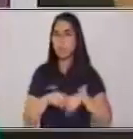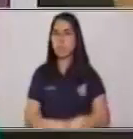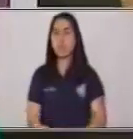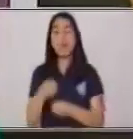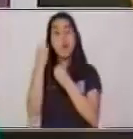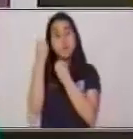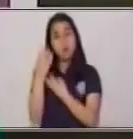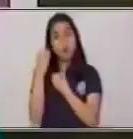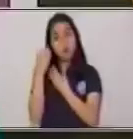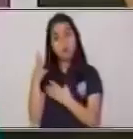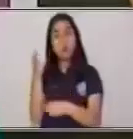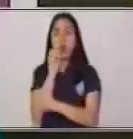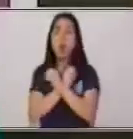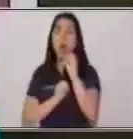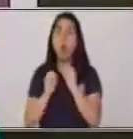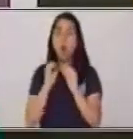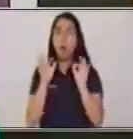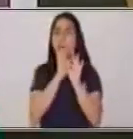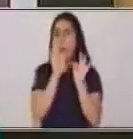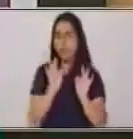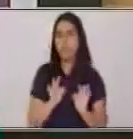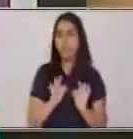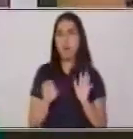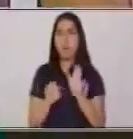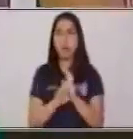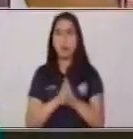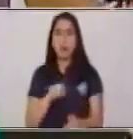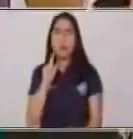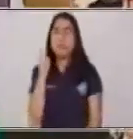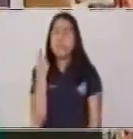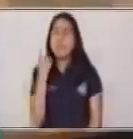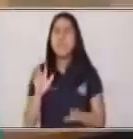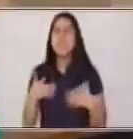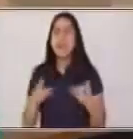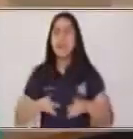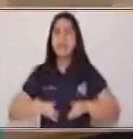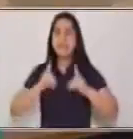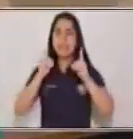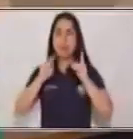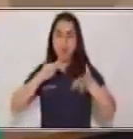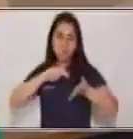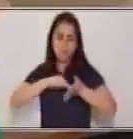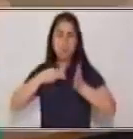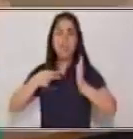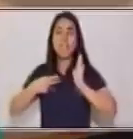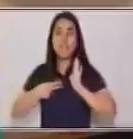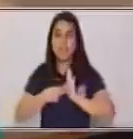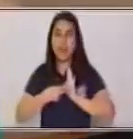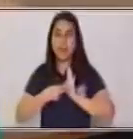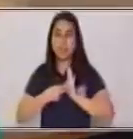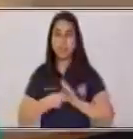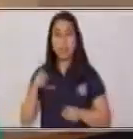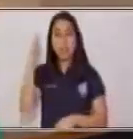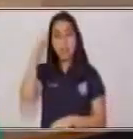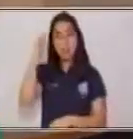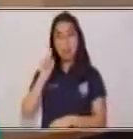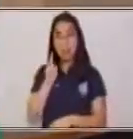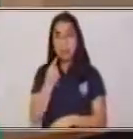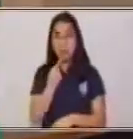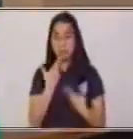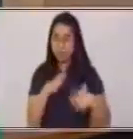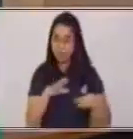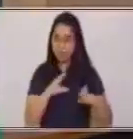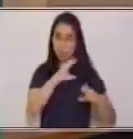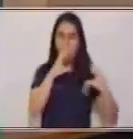desarrollo de un concepto. Cuando nosotros empezamos, ya está la introducción, ahora empezamos directamente con el concepto